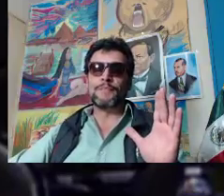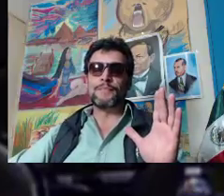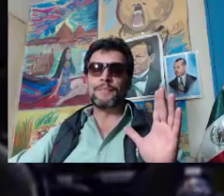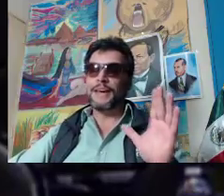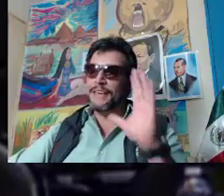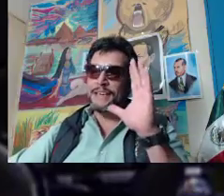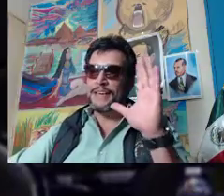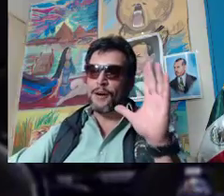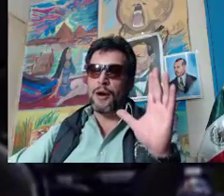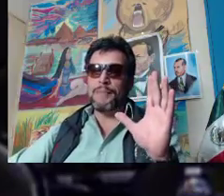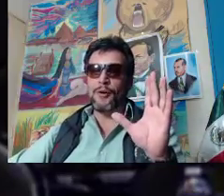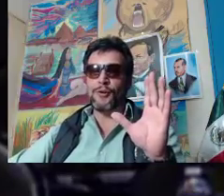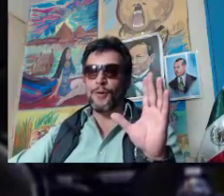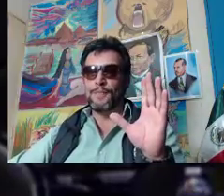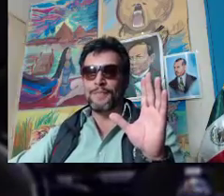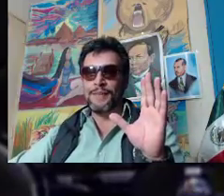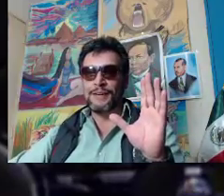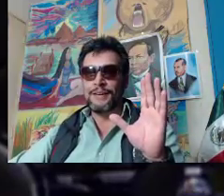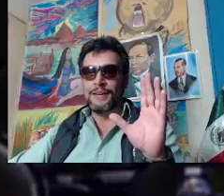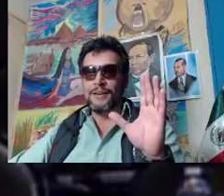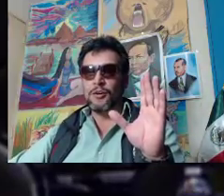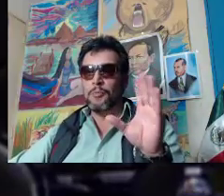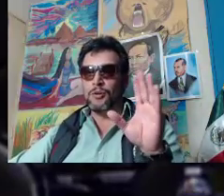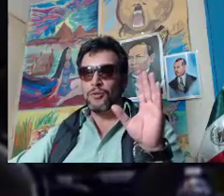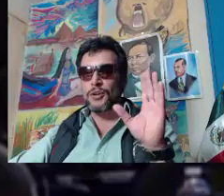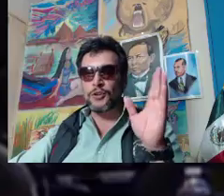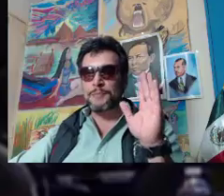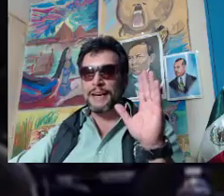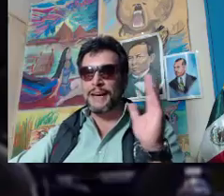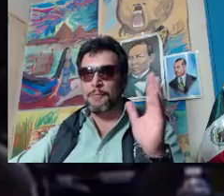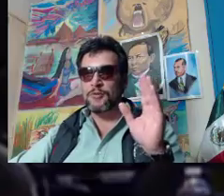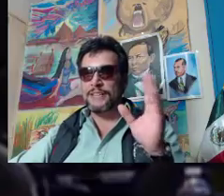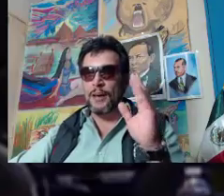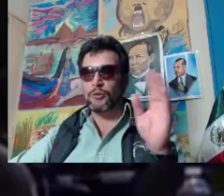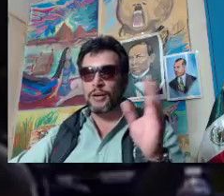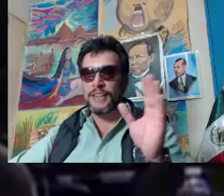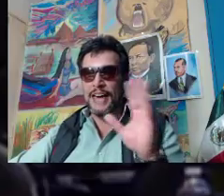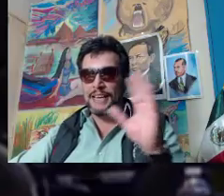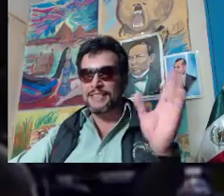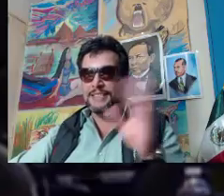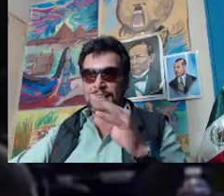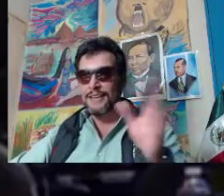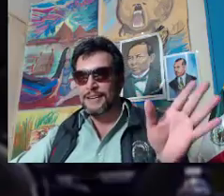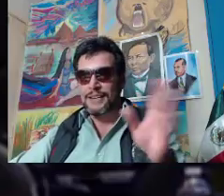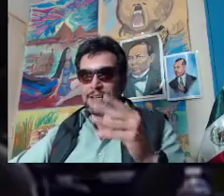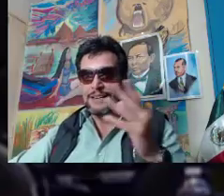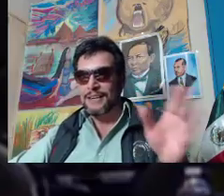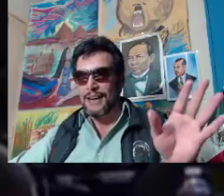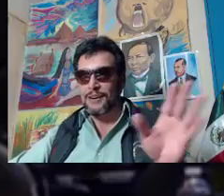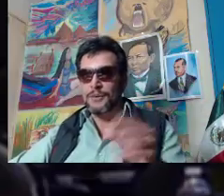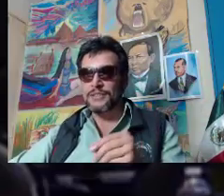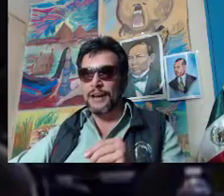Meollo. Ella ya llegó al meollo. Como nosotros manejamos las autoridades